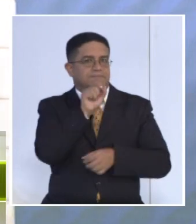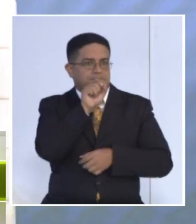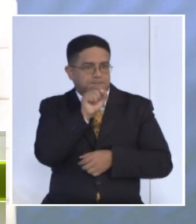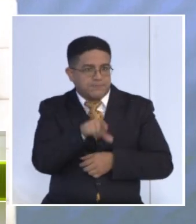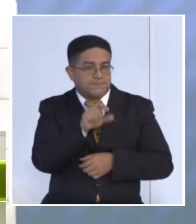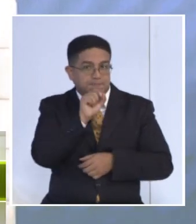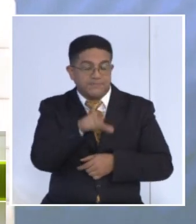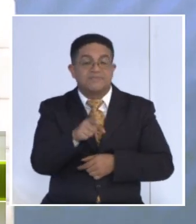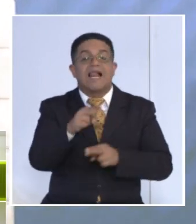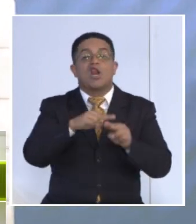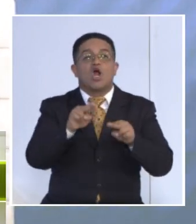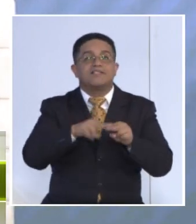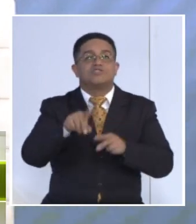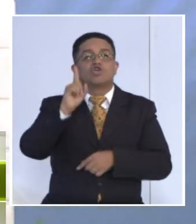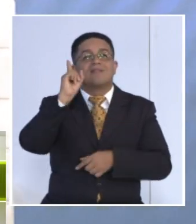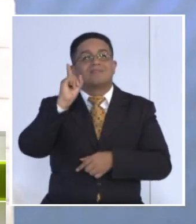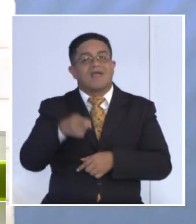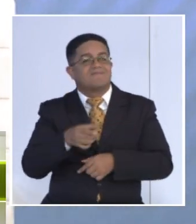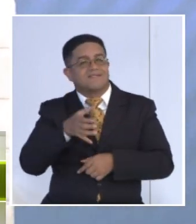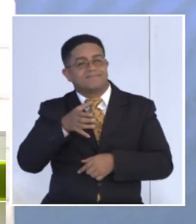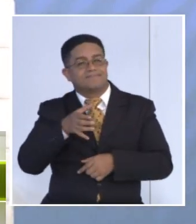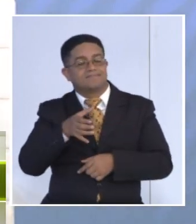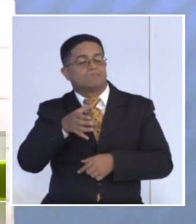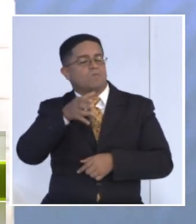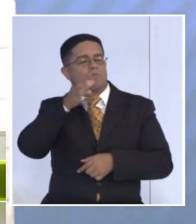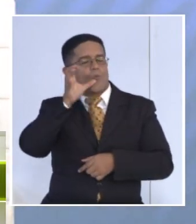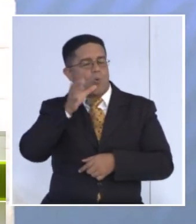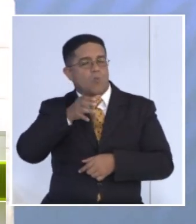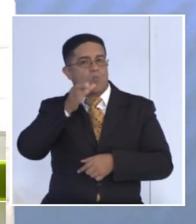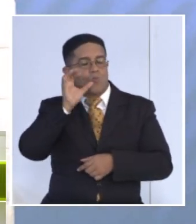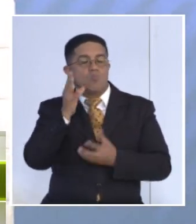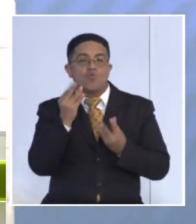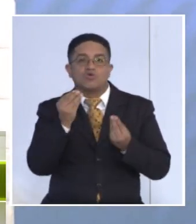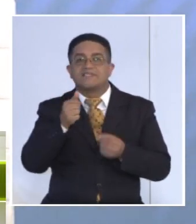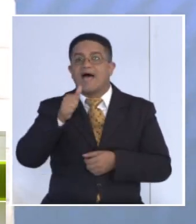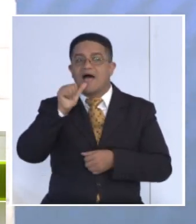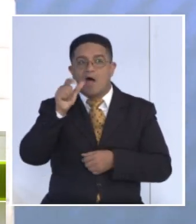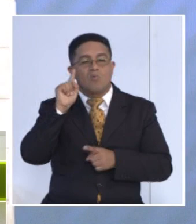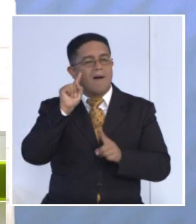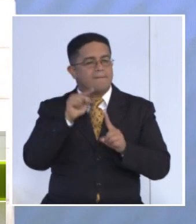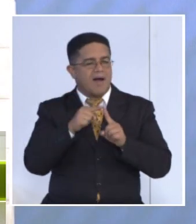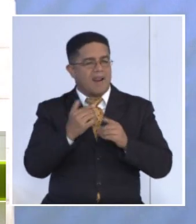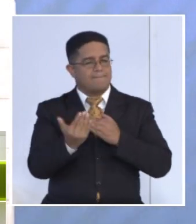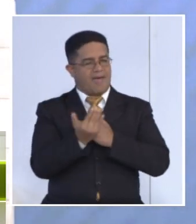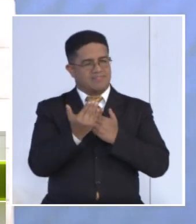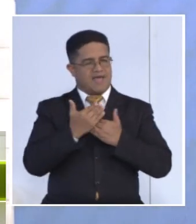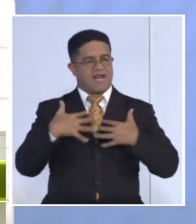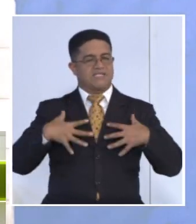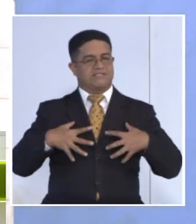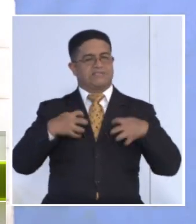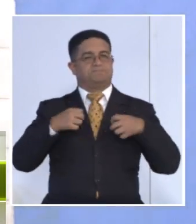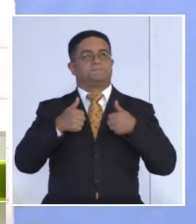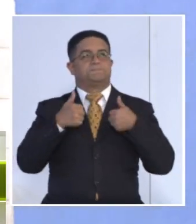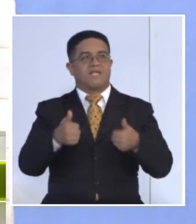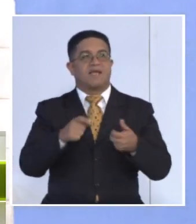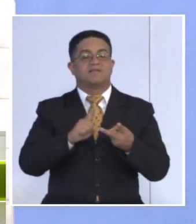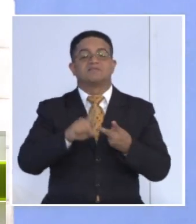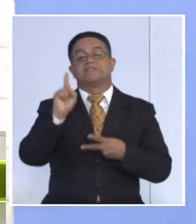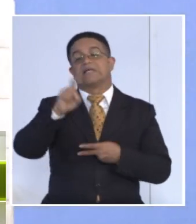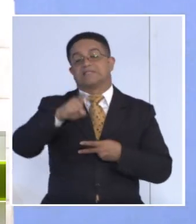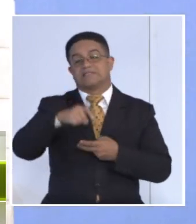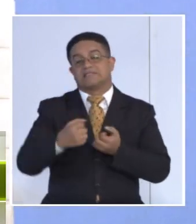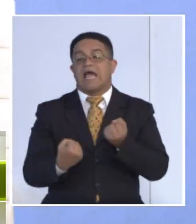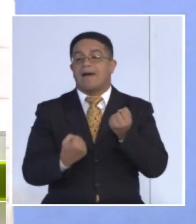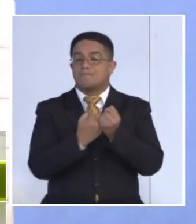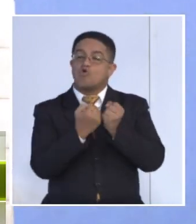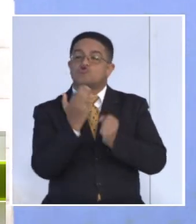Estos niños tienen que tomar muy buen líquido para mantener esa secreción fluida. En muchos casos necesitan de apoyo respiratorio